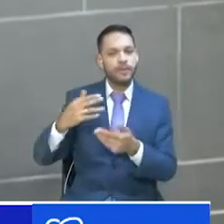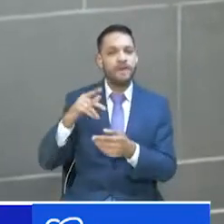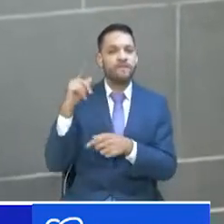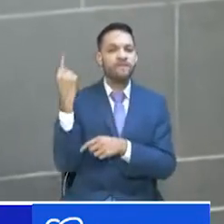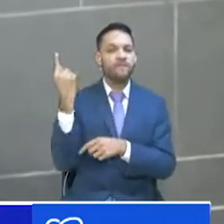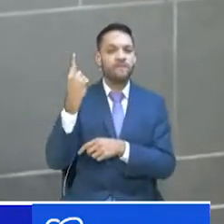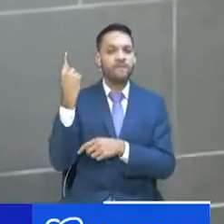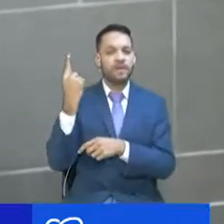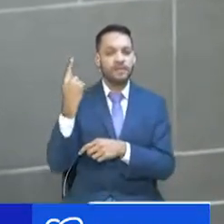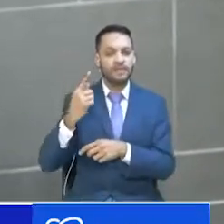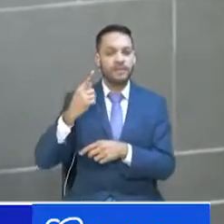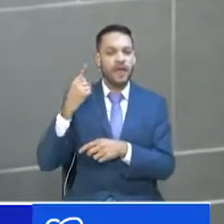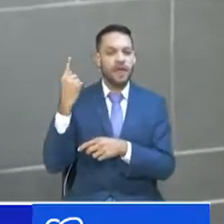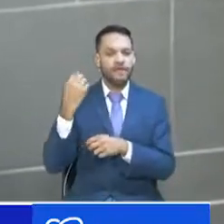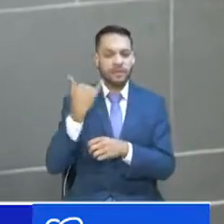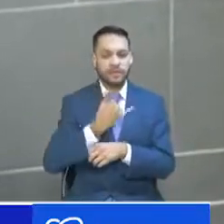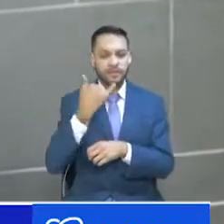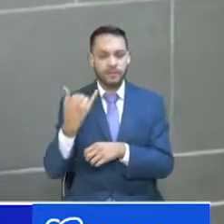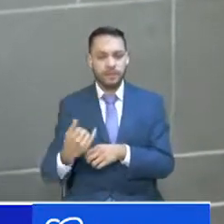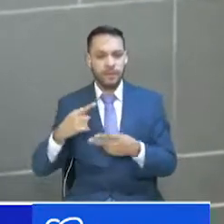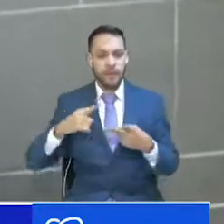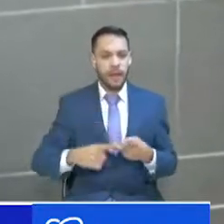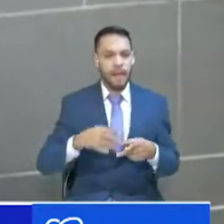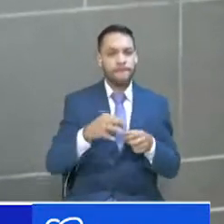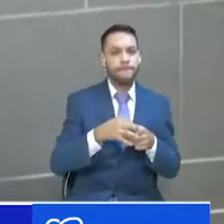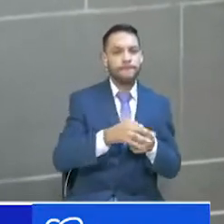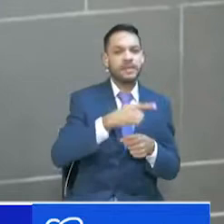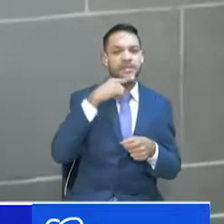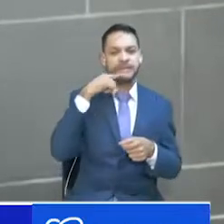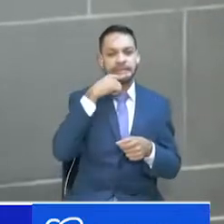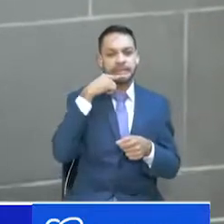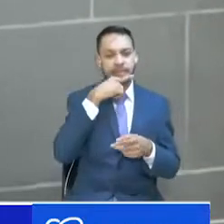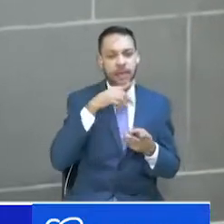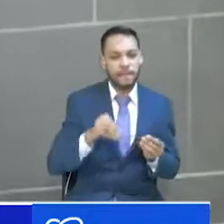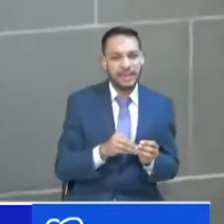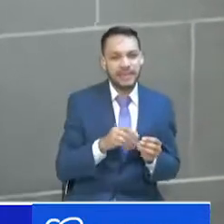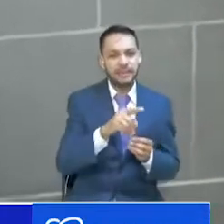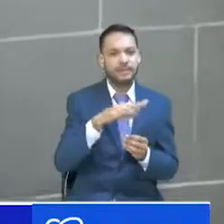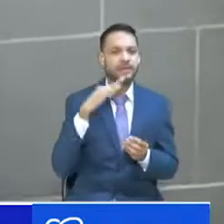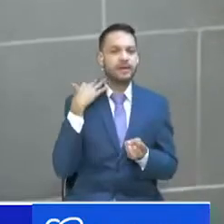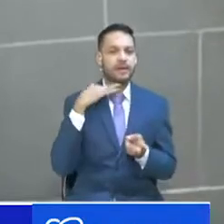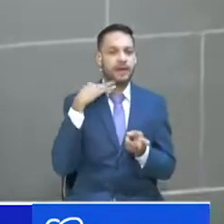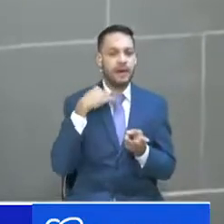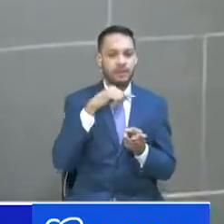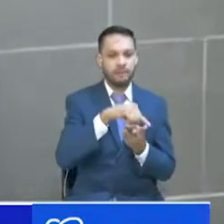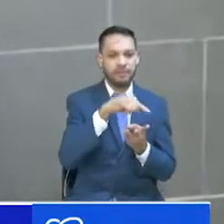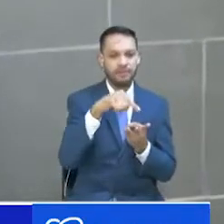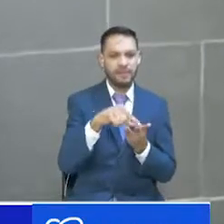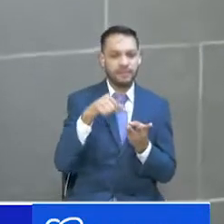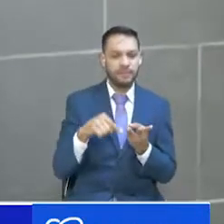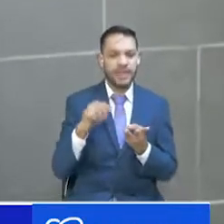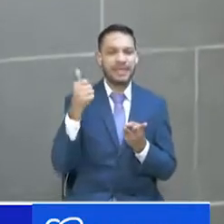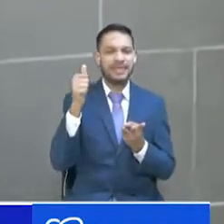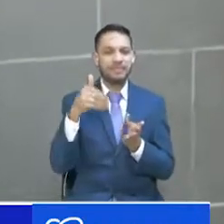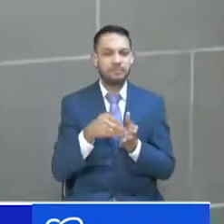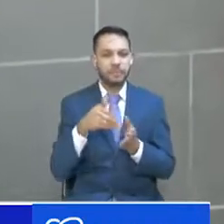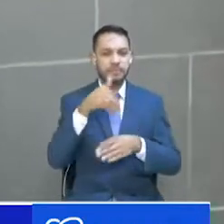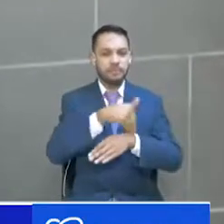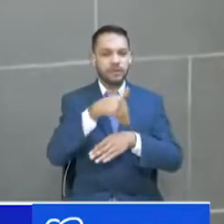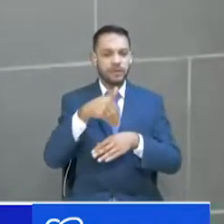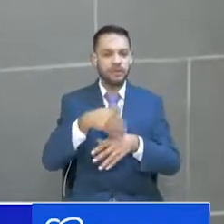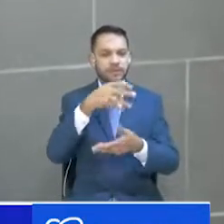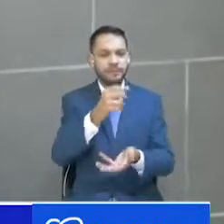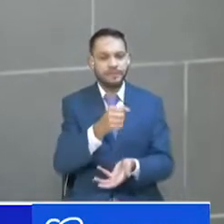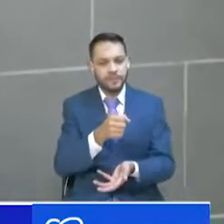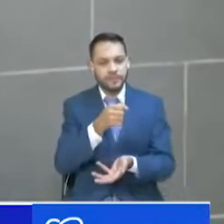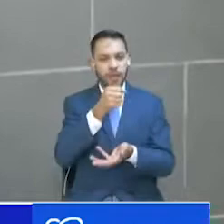lo que es el colector las yeguas del municipio de circasia y para la capital los cristianos tenemos destinados 10 mil millones de pesos para